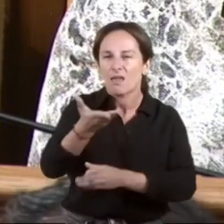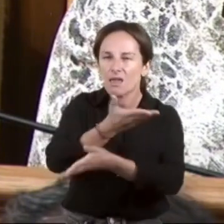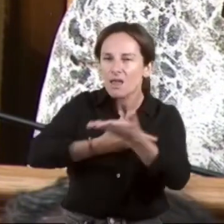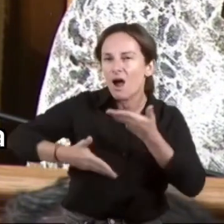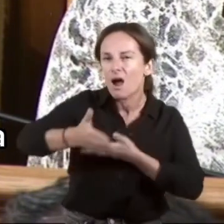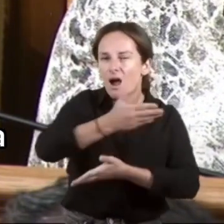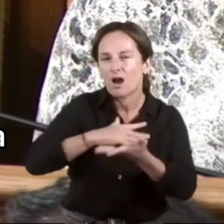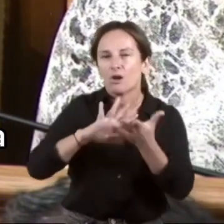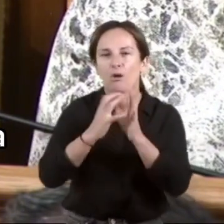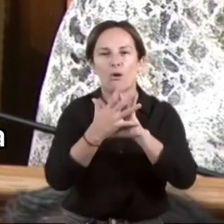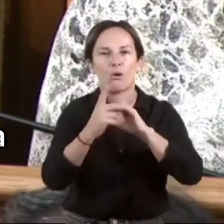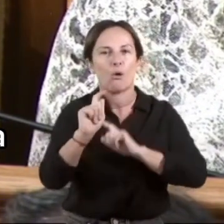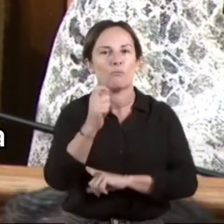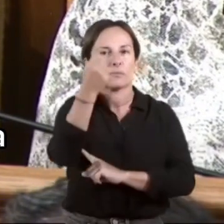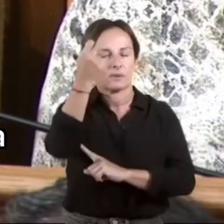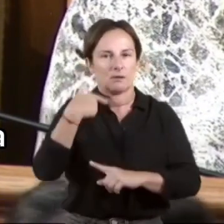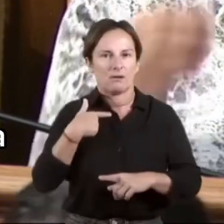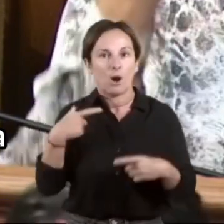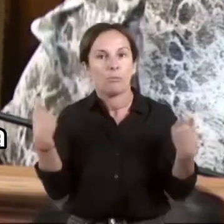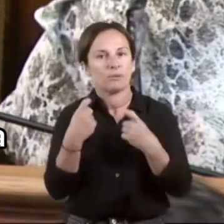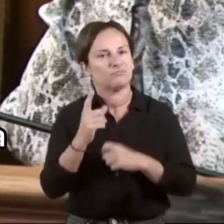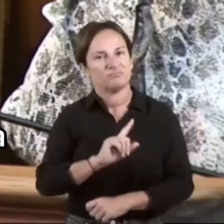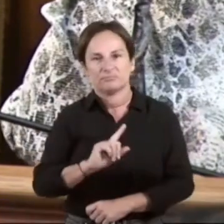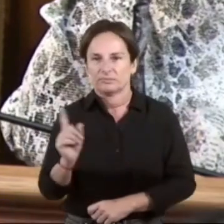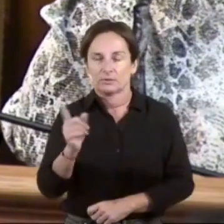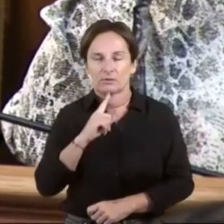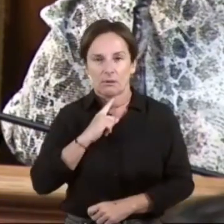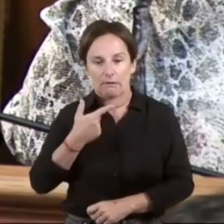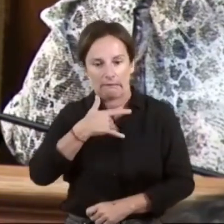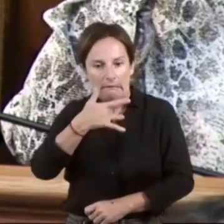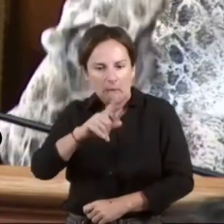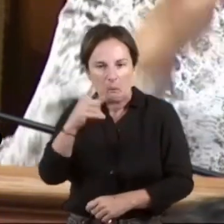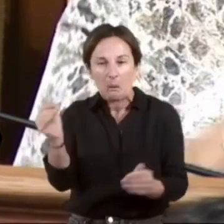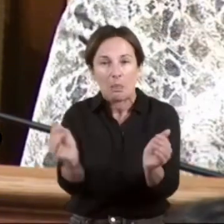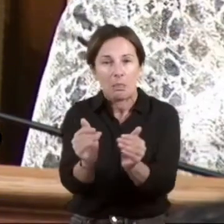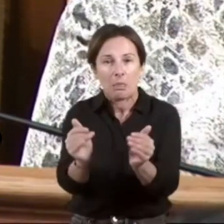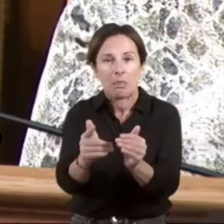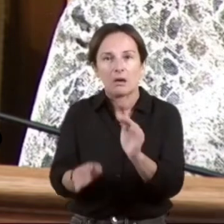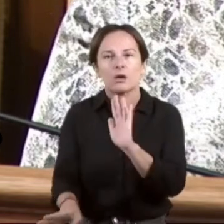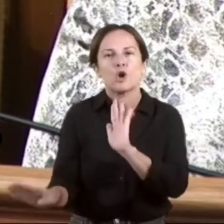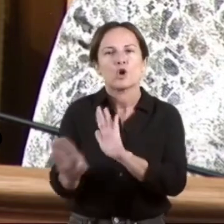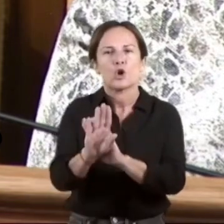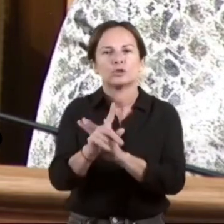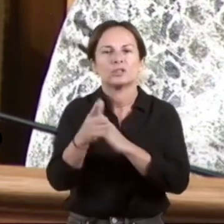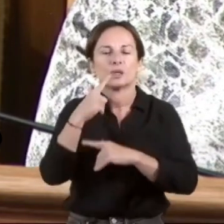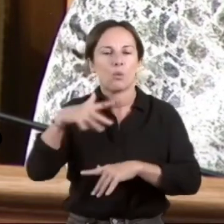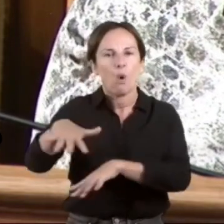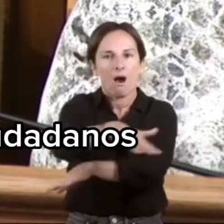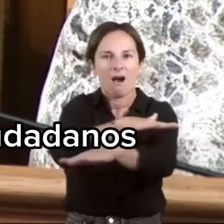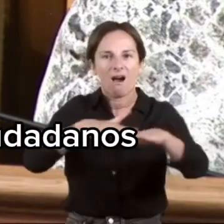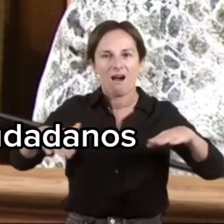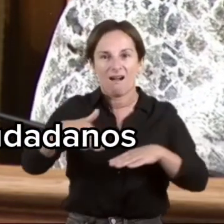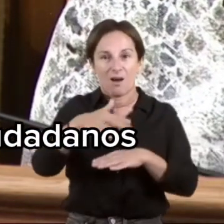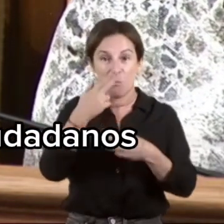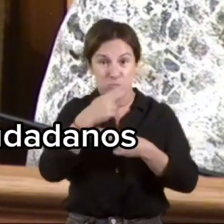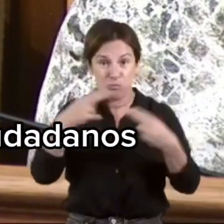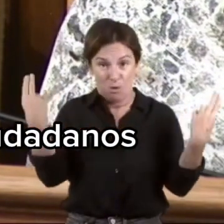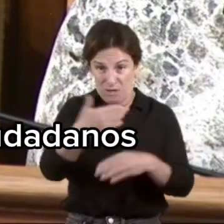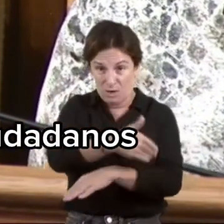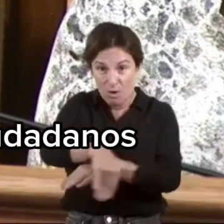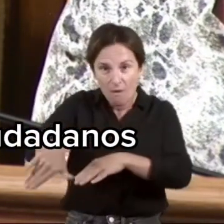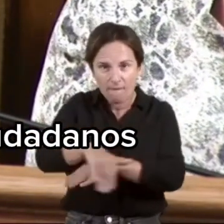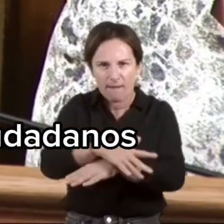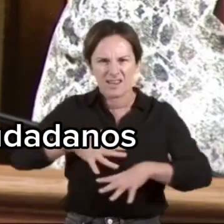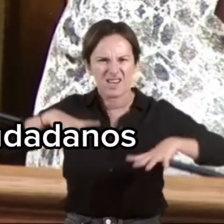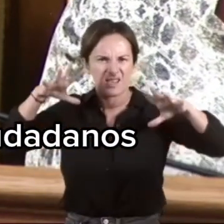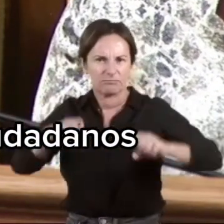confrontación no podemos permitir que una minoría siga secuestrando el espacio público y generando